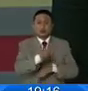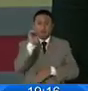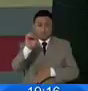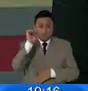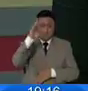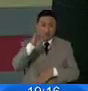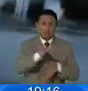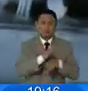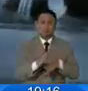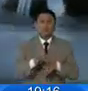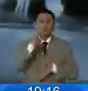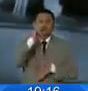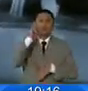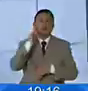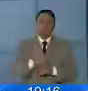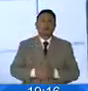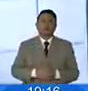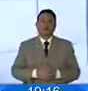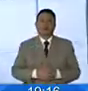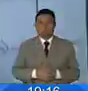infantil.